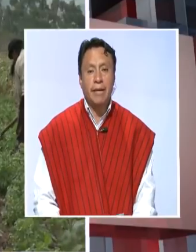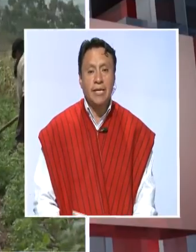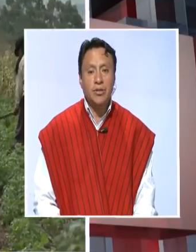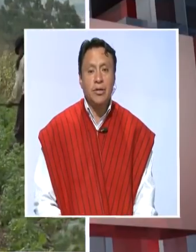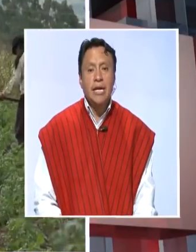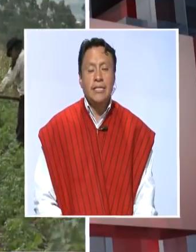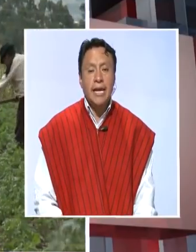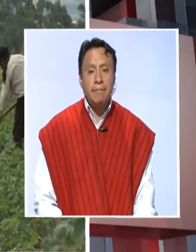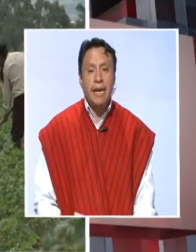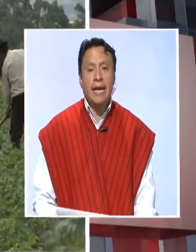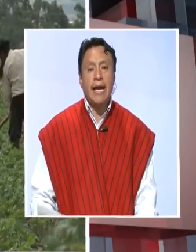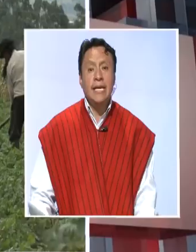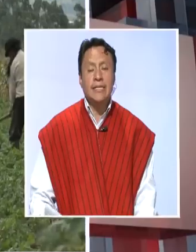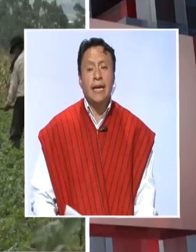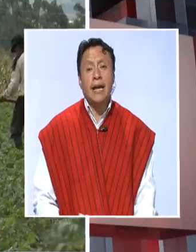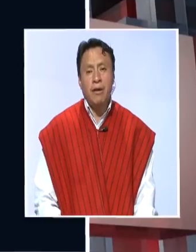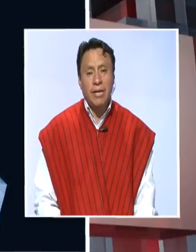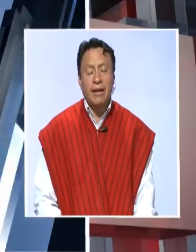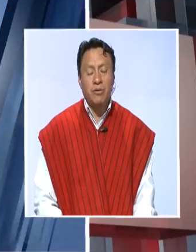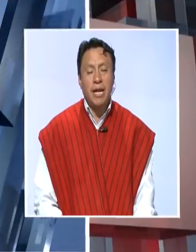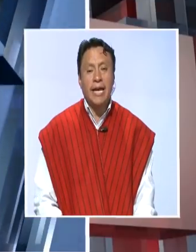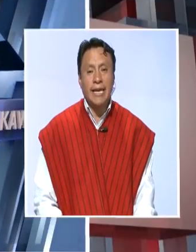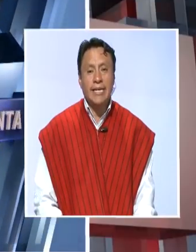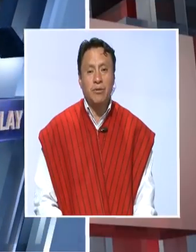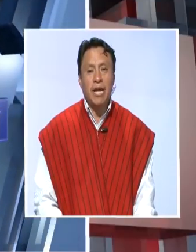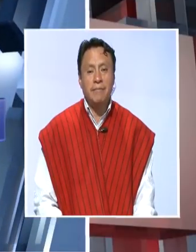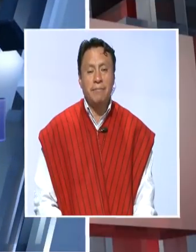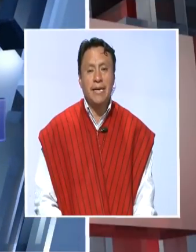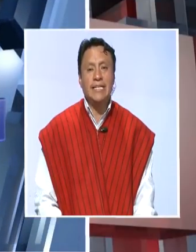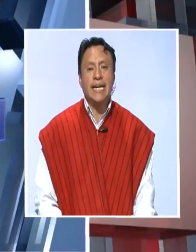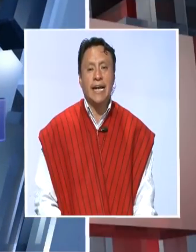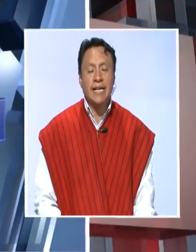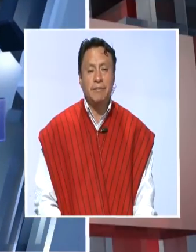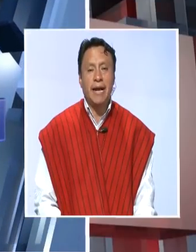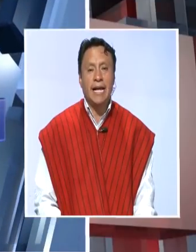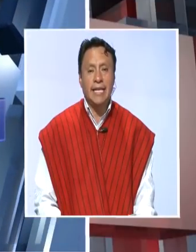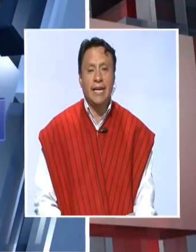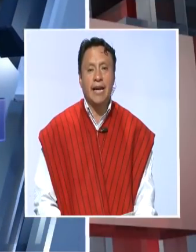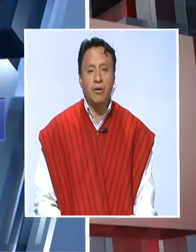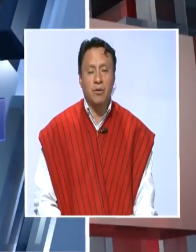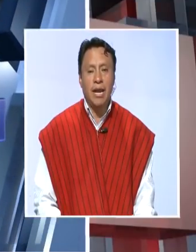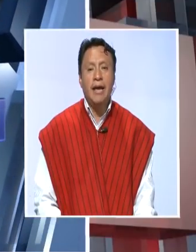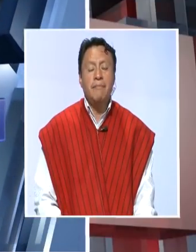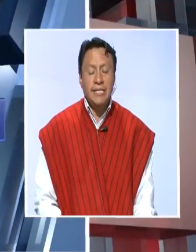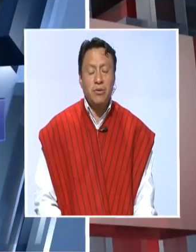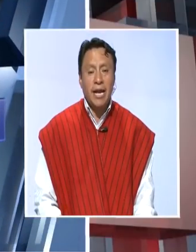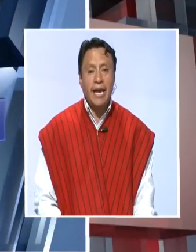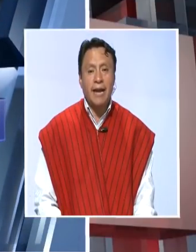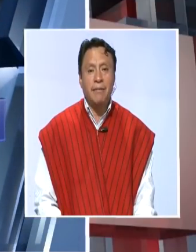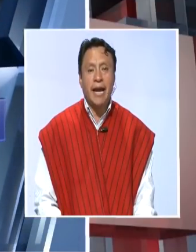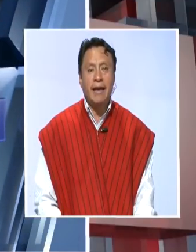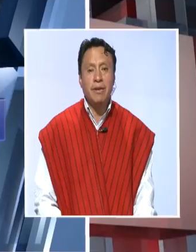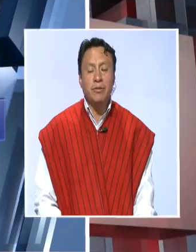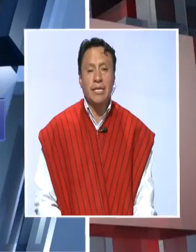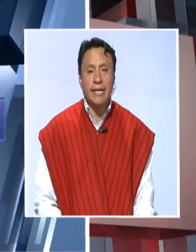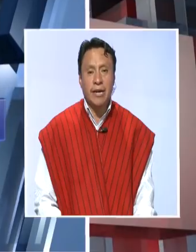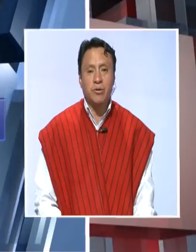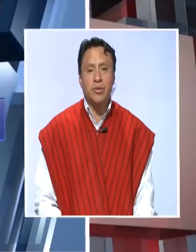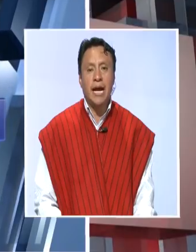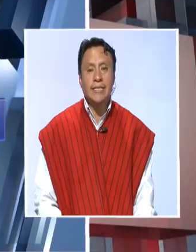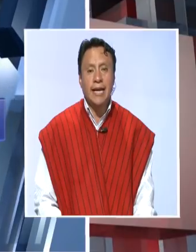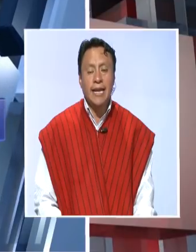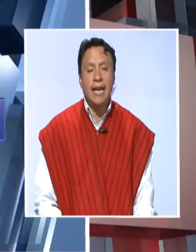ayukuna yanaparichon, chaipi kai jaye kaiwata kuna kekija kuna imapi yankashpa katirka kuna. Mashikuna kayakama,